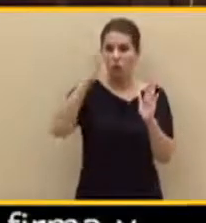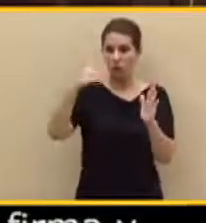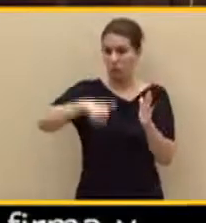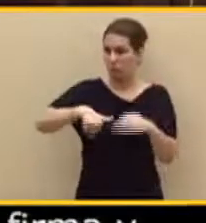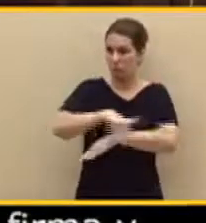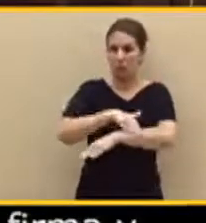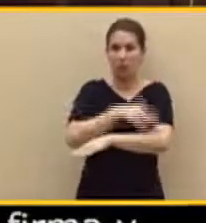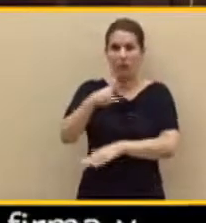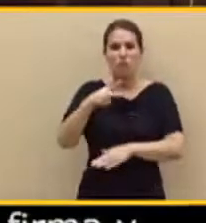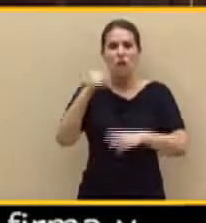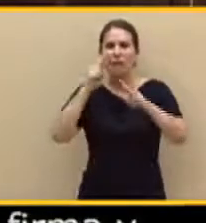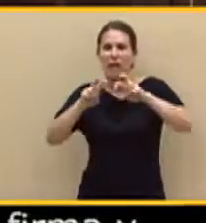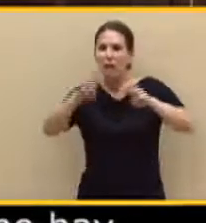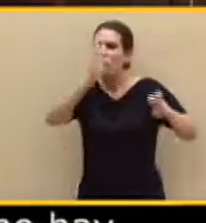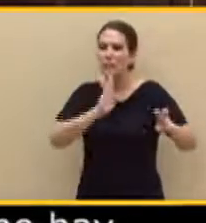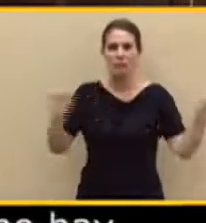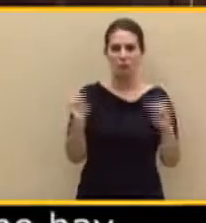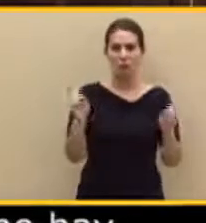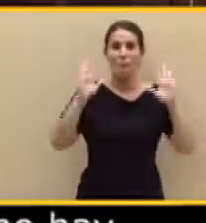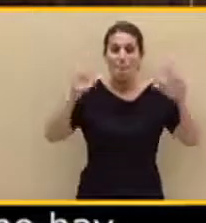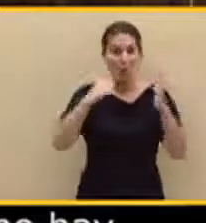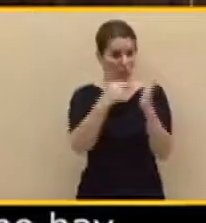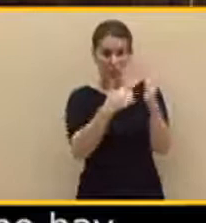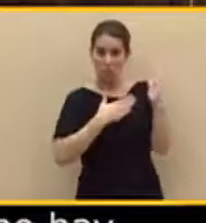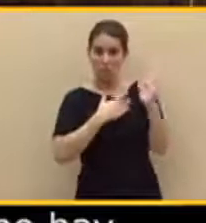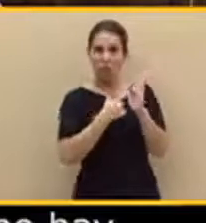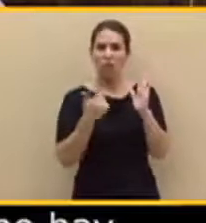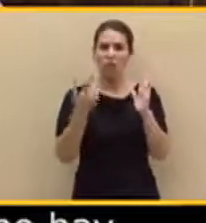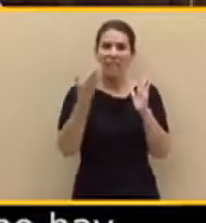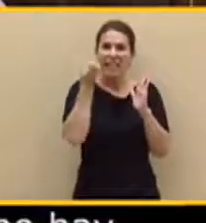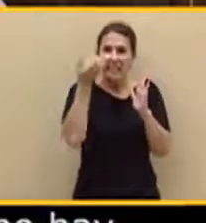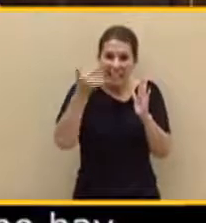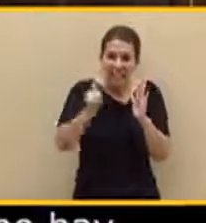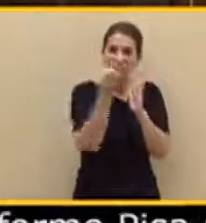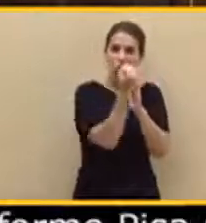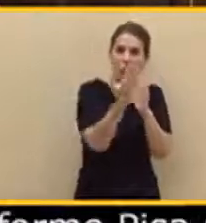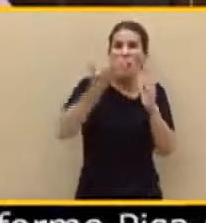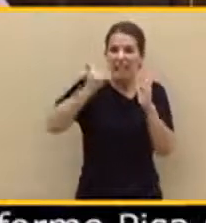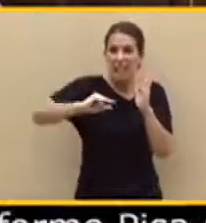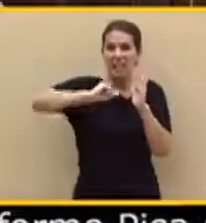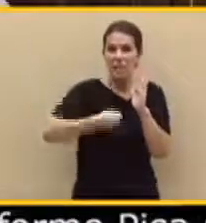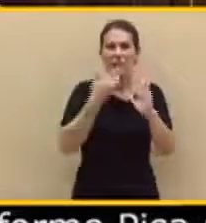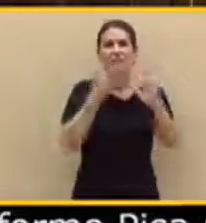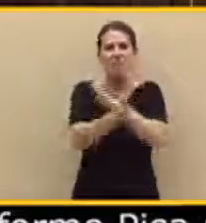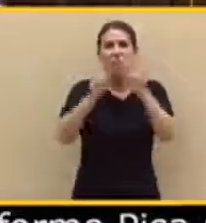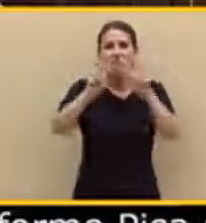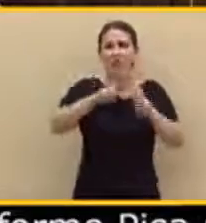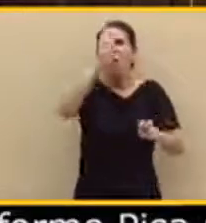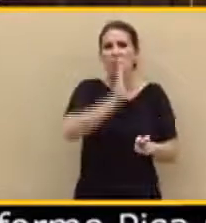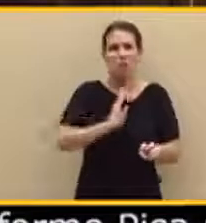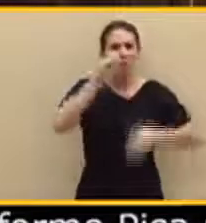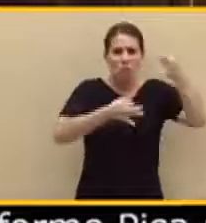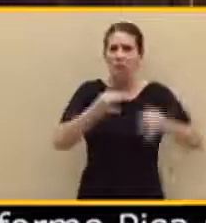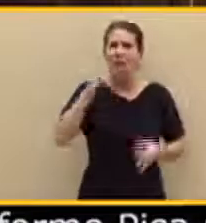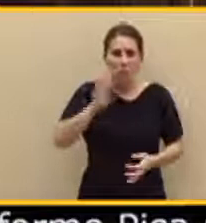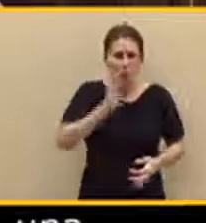Pero es que el informe PISA no lleva ninguna de las dos cosas, señorías. Fue, por tanto, una investigación clandestina, extrajudicial e irregular, con el